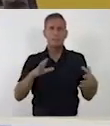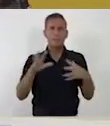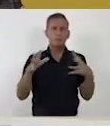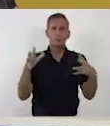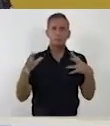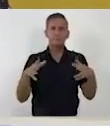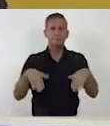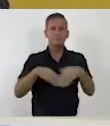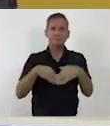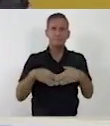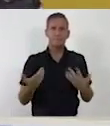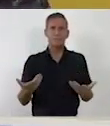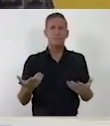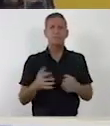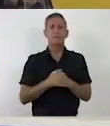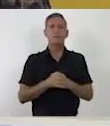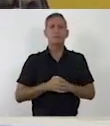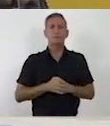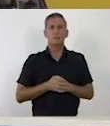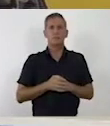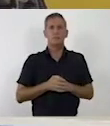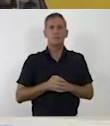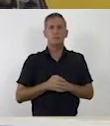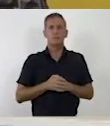el efecto del alcohol.